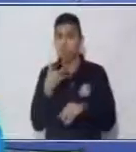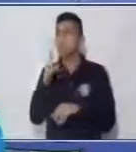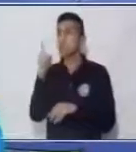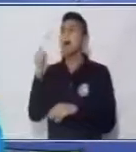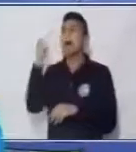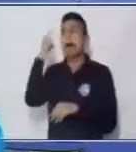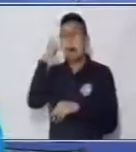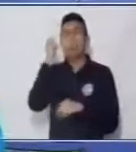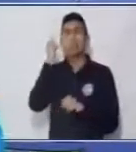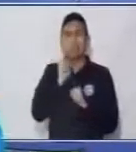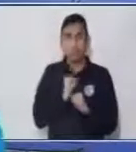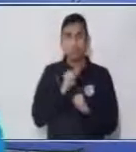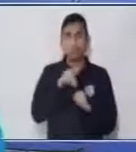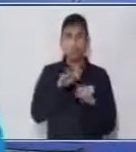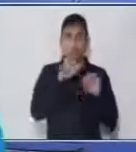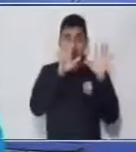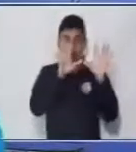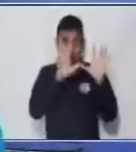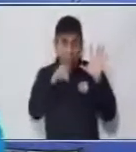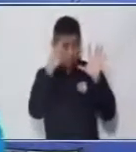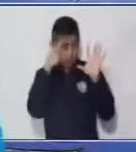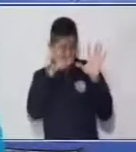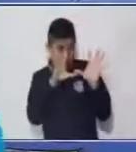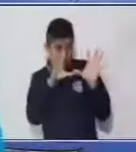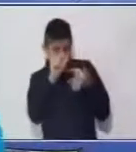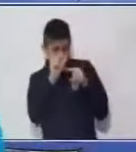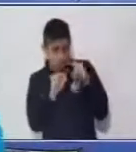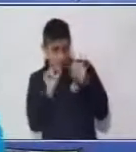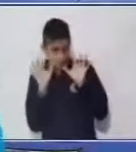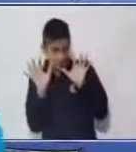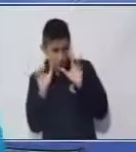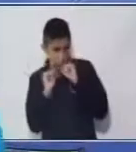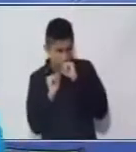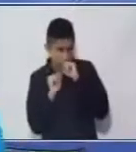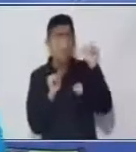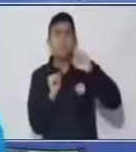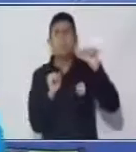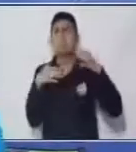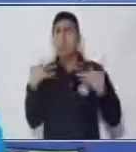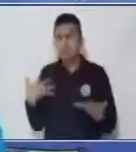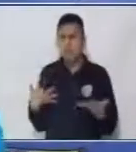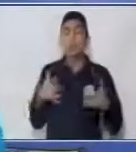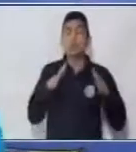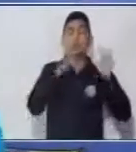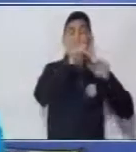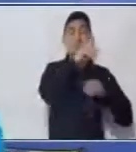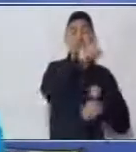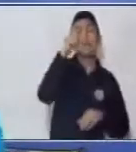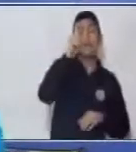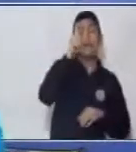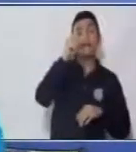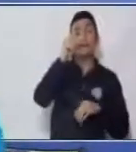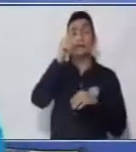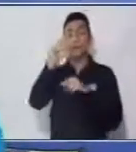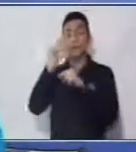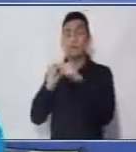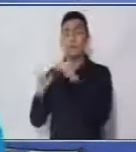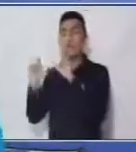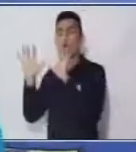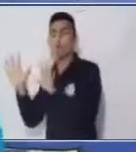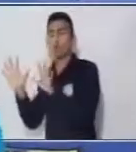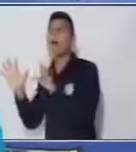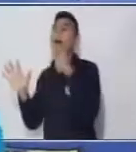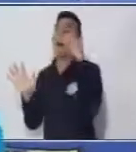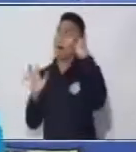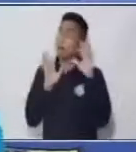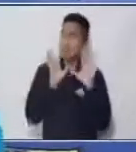Ahora diez ¿Diez será divisor de cien? Sí Porque vamos a ver ¿Cuántos diez caben en cien? Cabe en